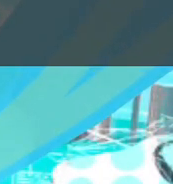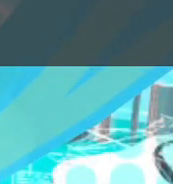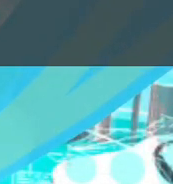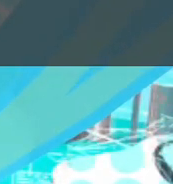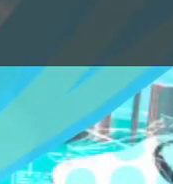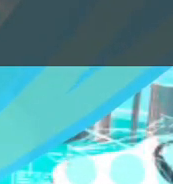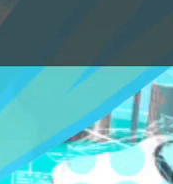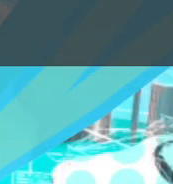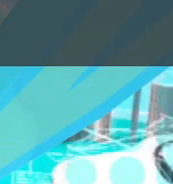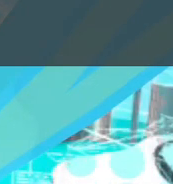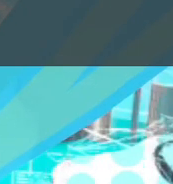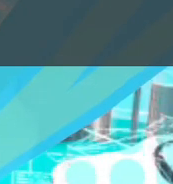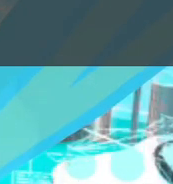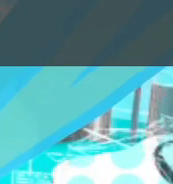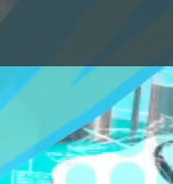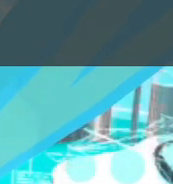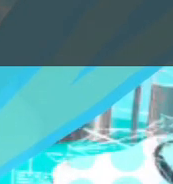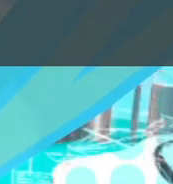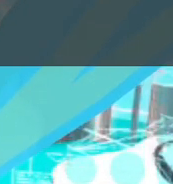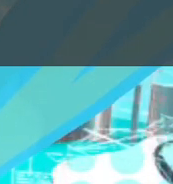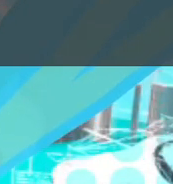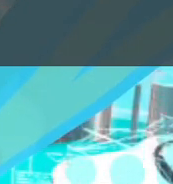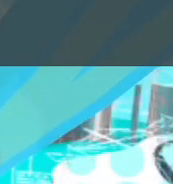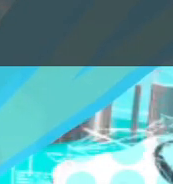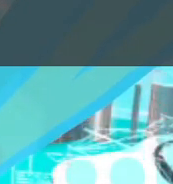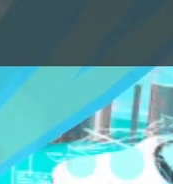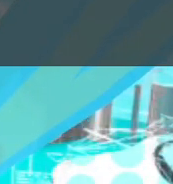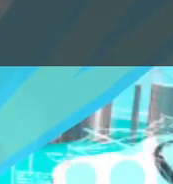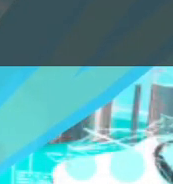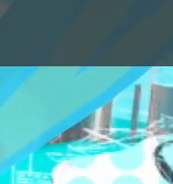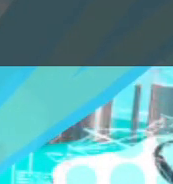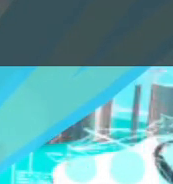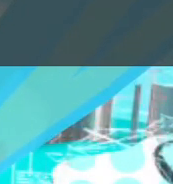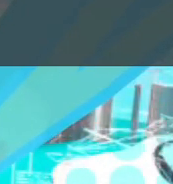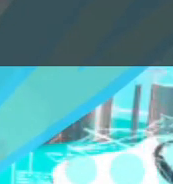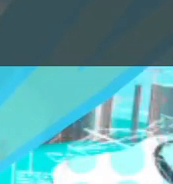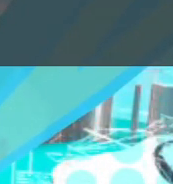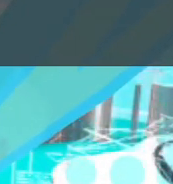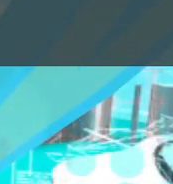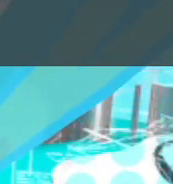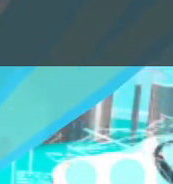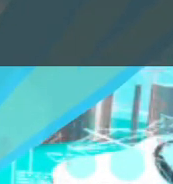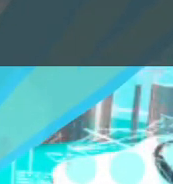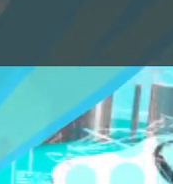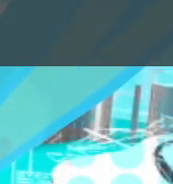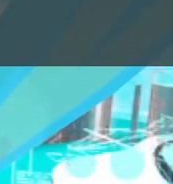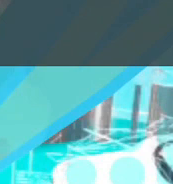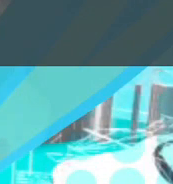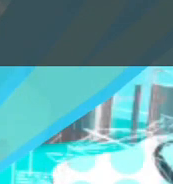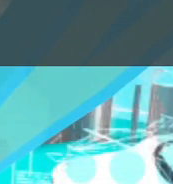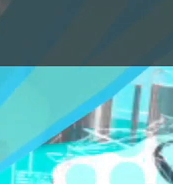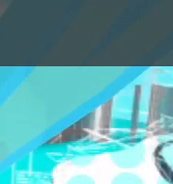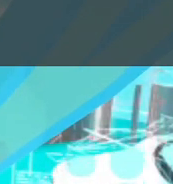y que el liderazgo del mismo don Rodolfo puede perfectamente apoyar en una y en